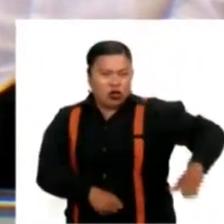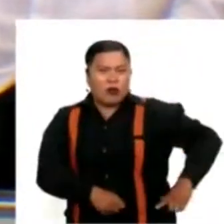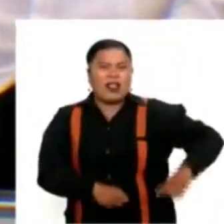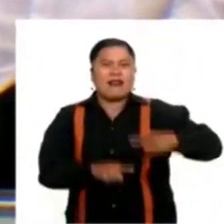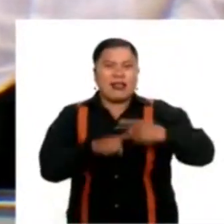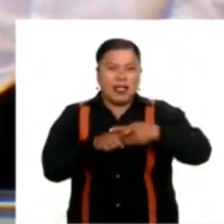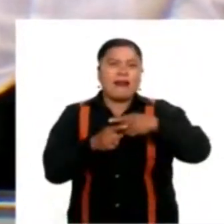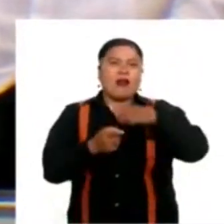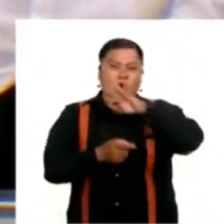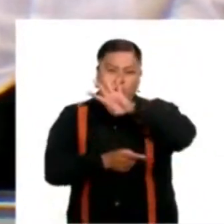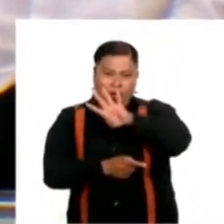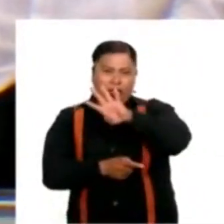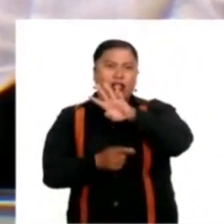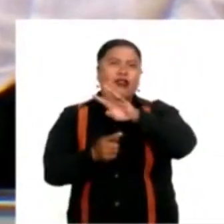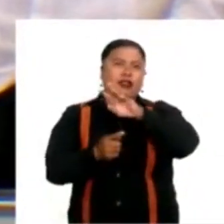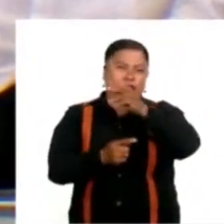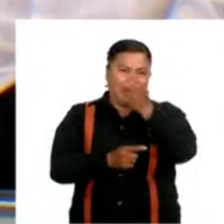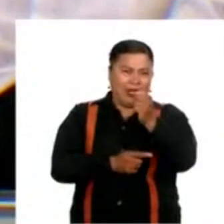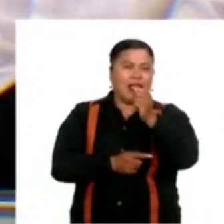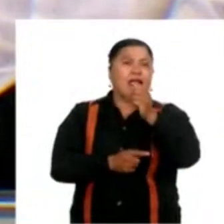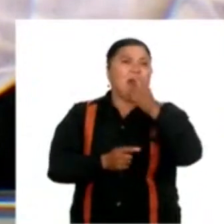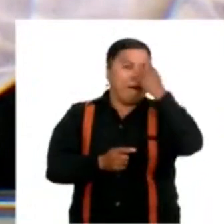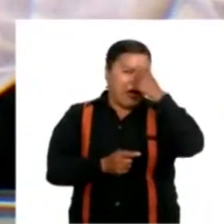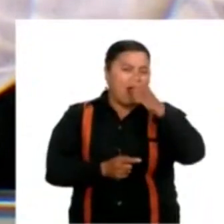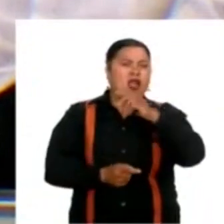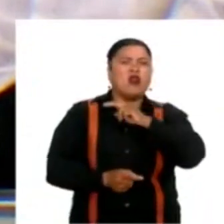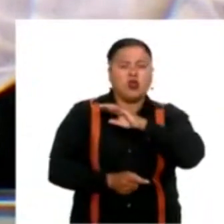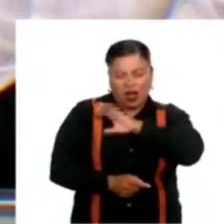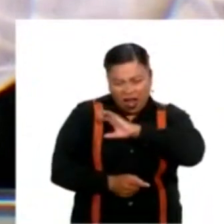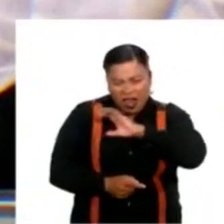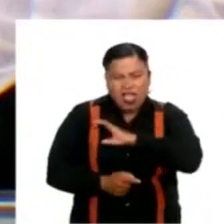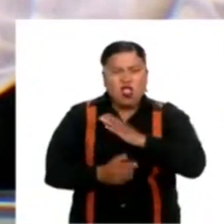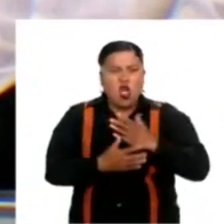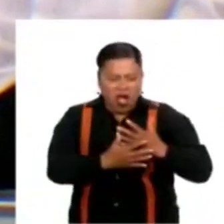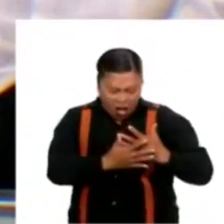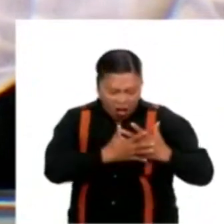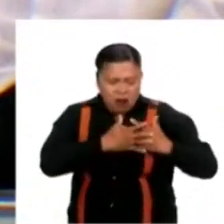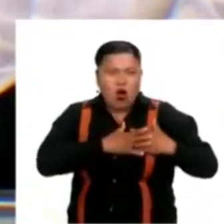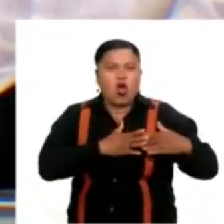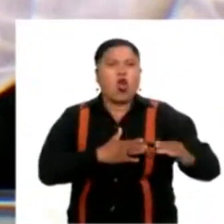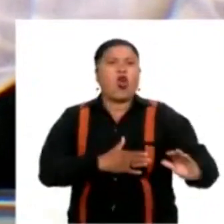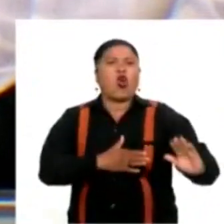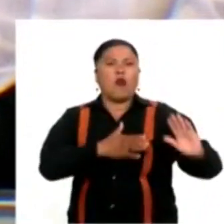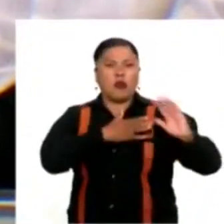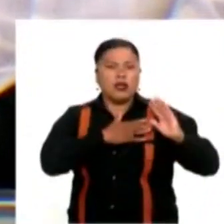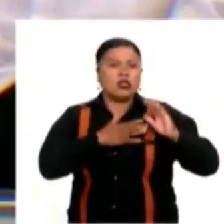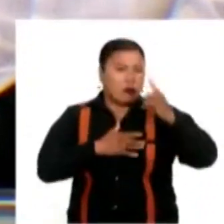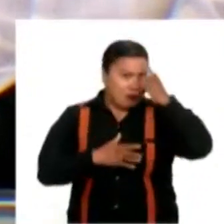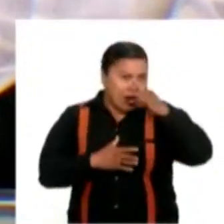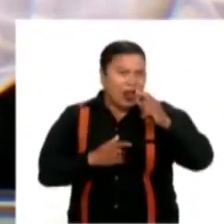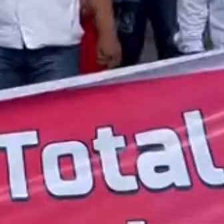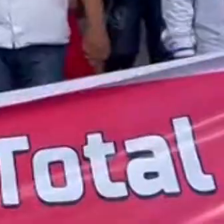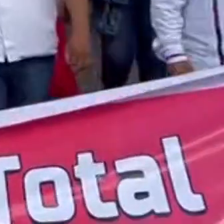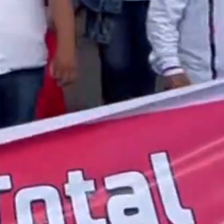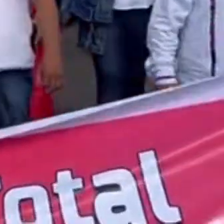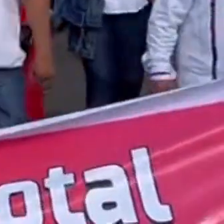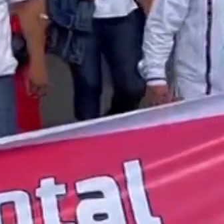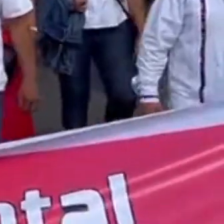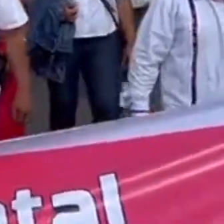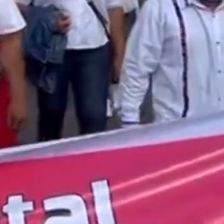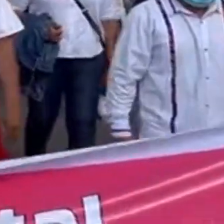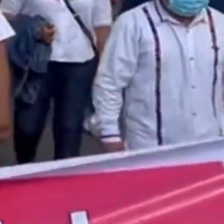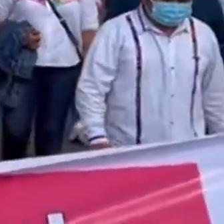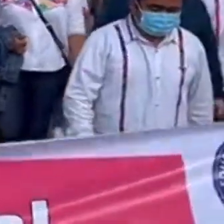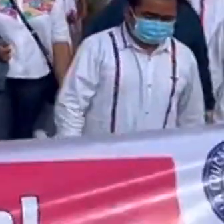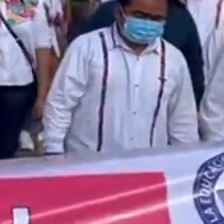4T. Ratificando nuestro cariño, amor y compromiso al movimiento obradorista. Las